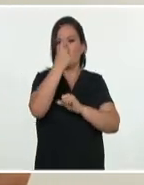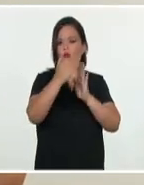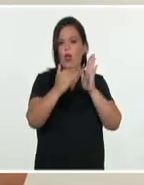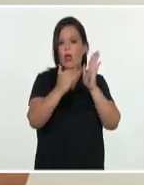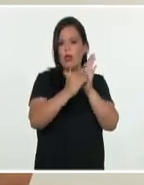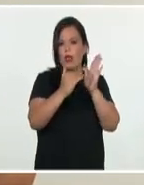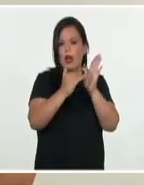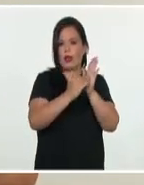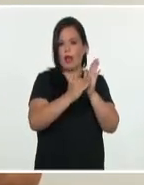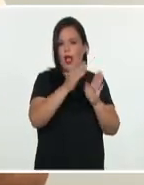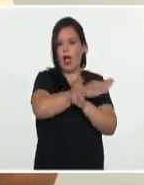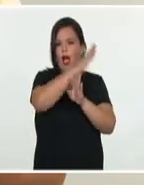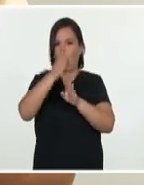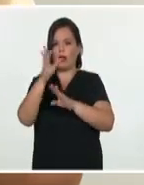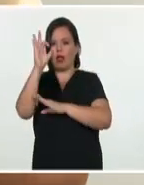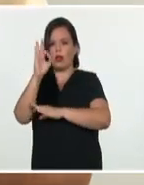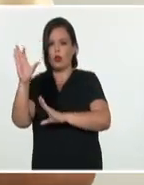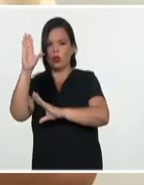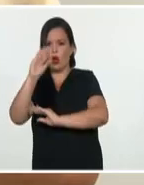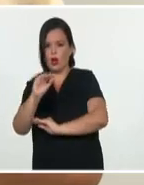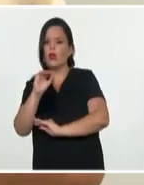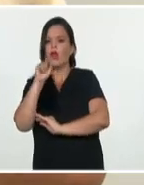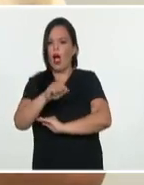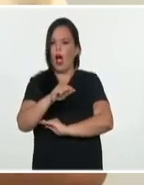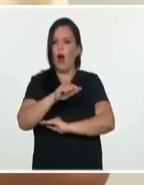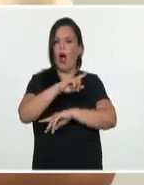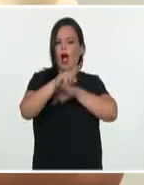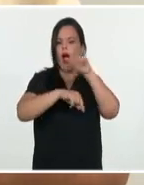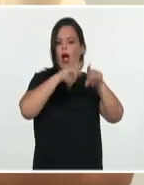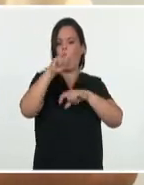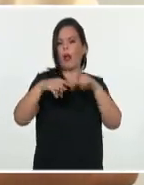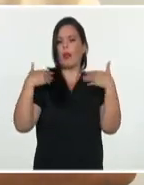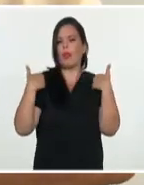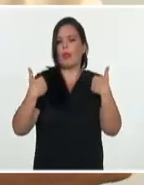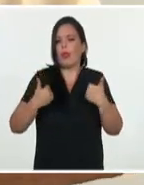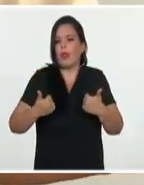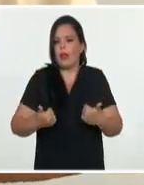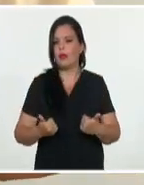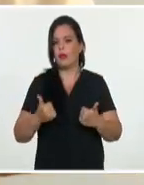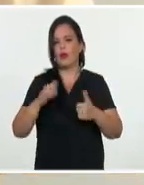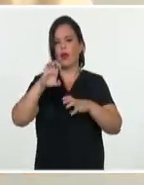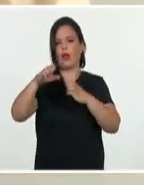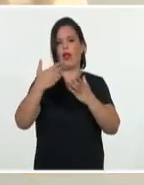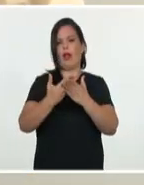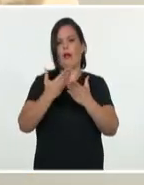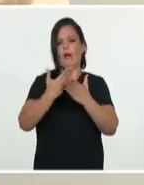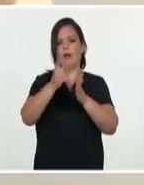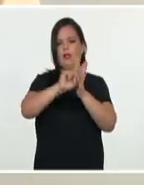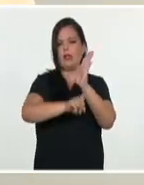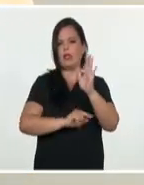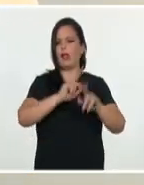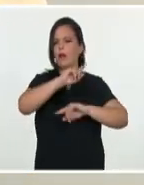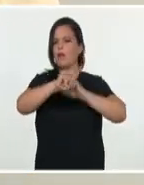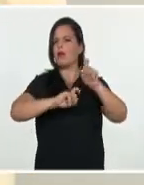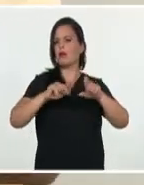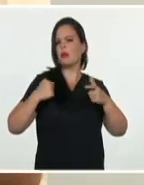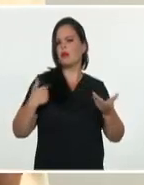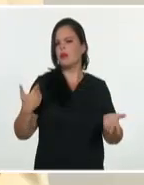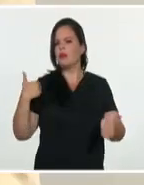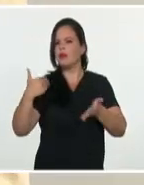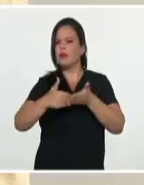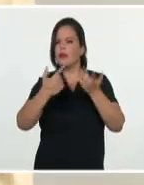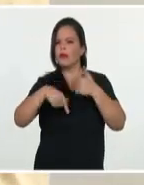vamos a conversar con el director general de la Unión Eléctrica, el ingeniero Jorge Armando Cepero Hernández.